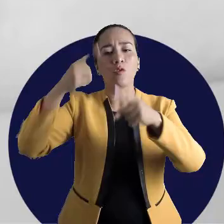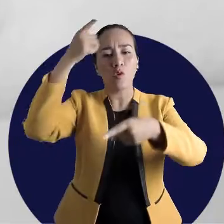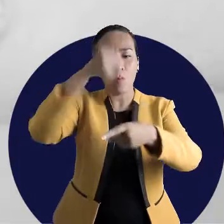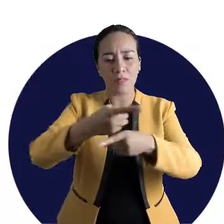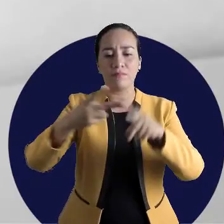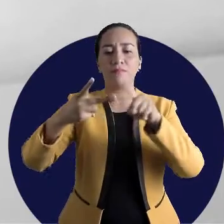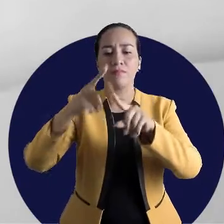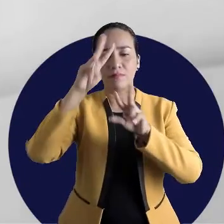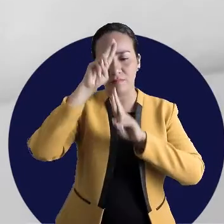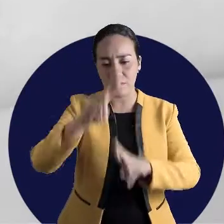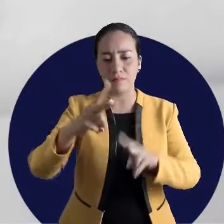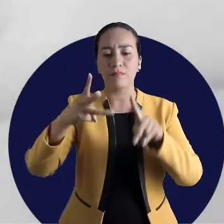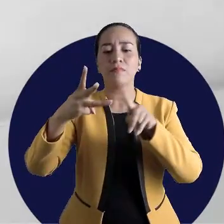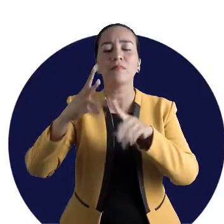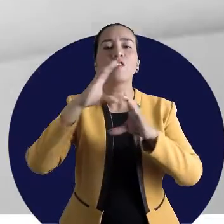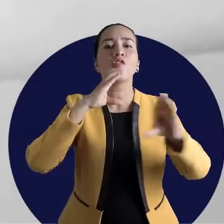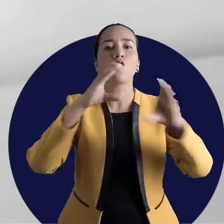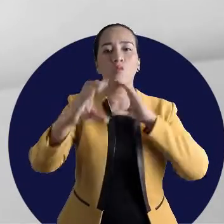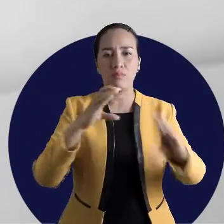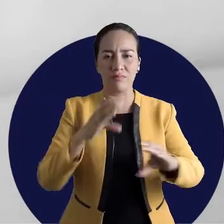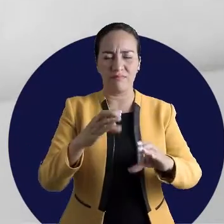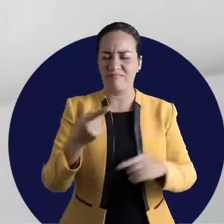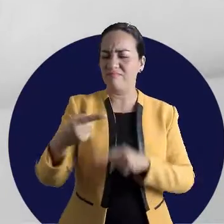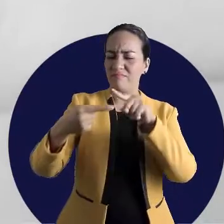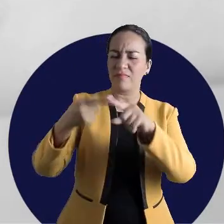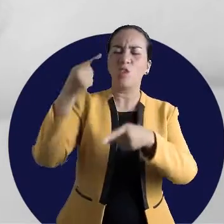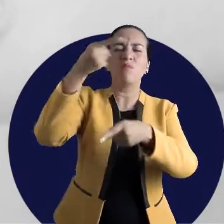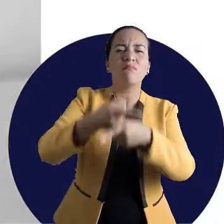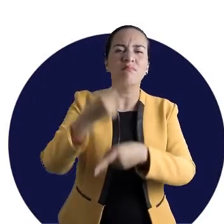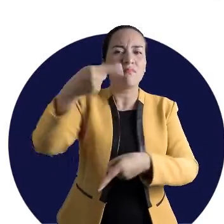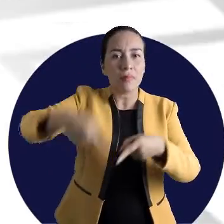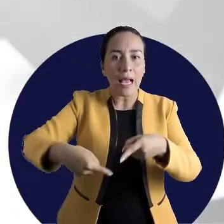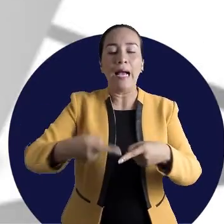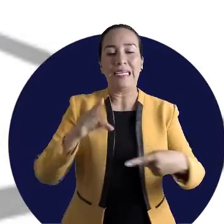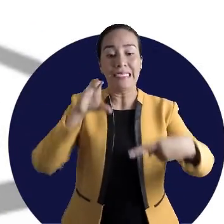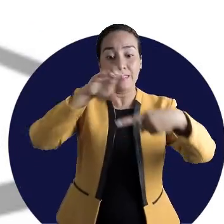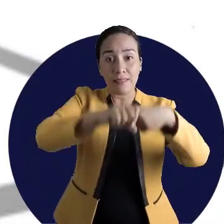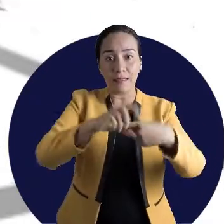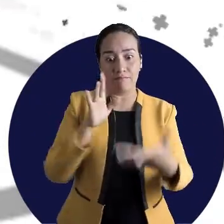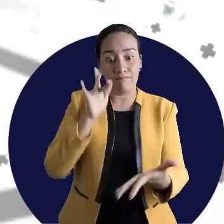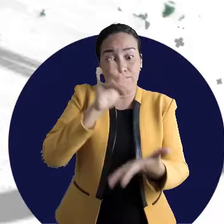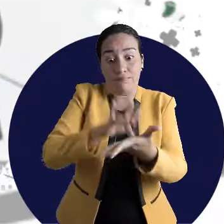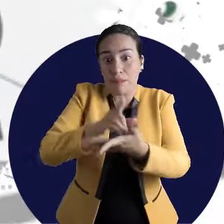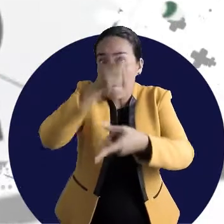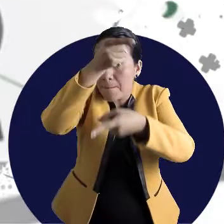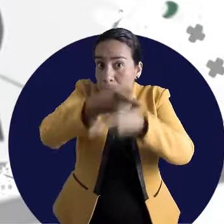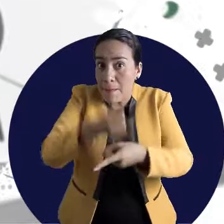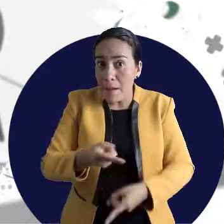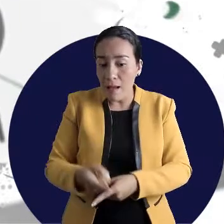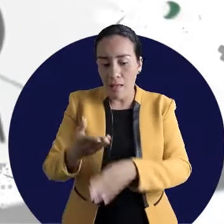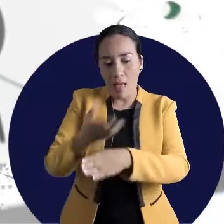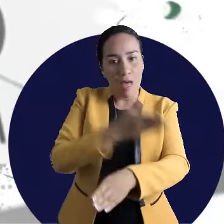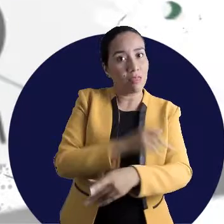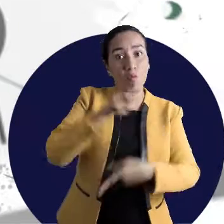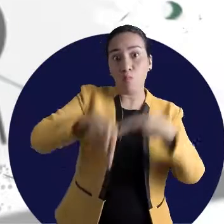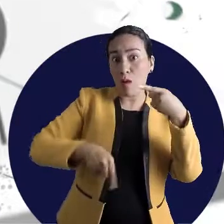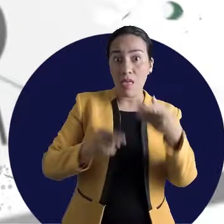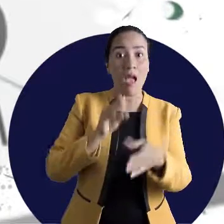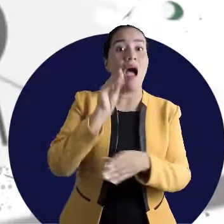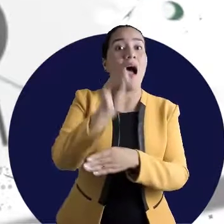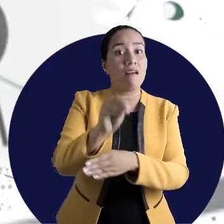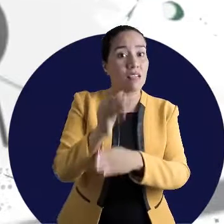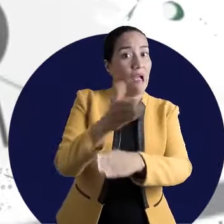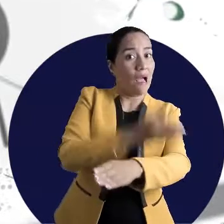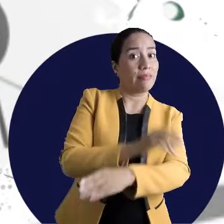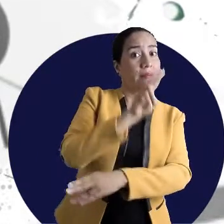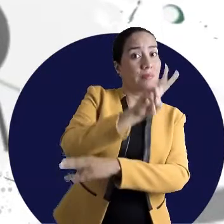y comunicar. Cumplir con asistir oportunamente a las citas asignadas y avisar 24 horas antes en caso